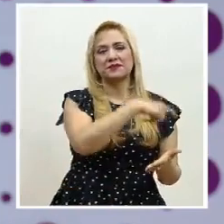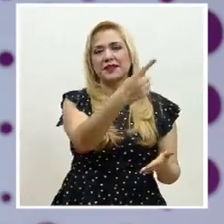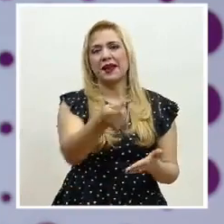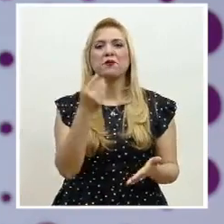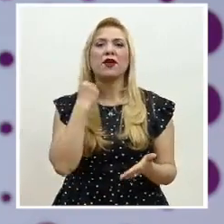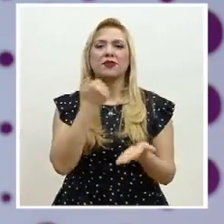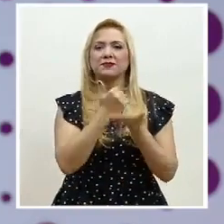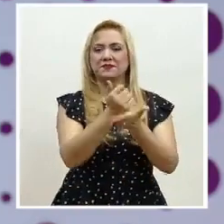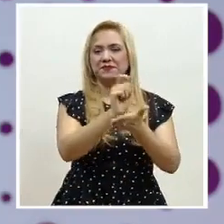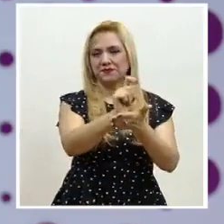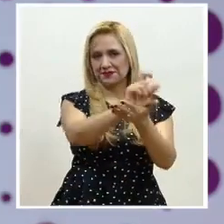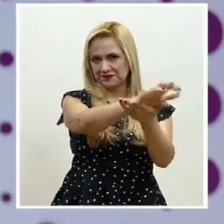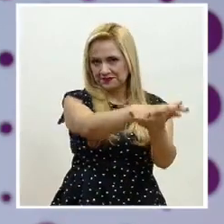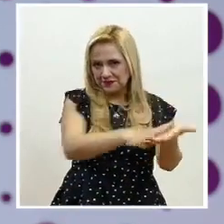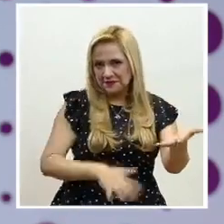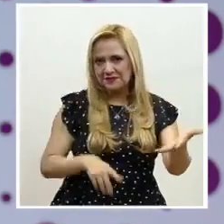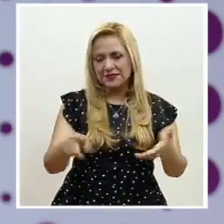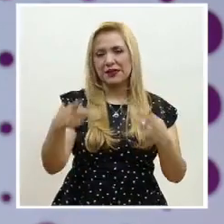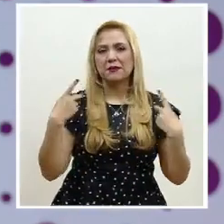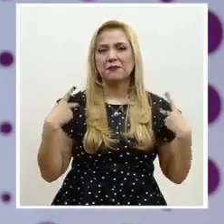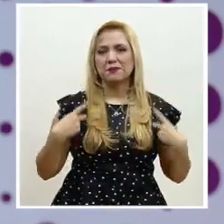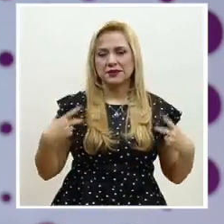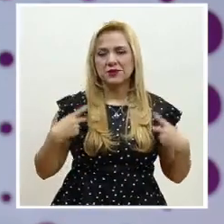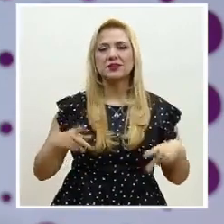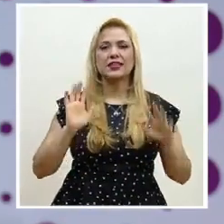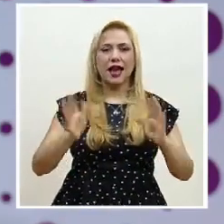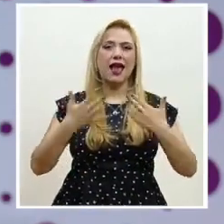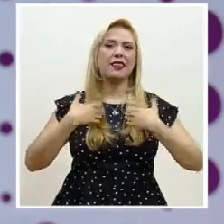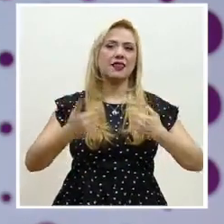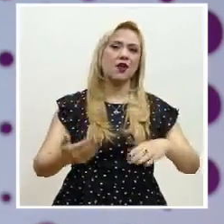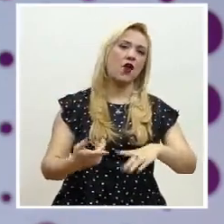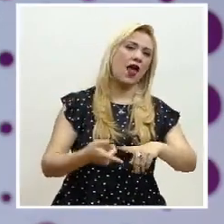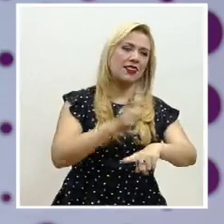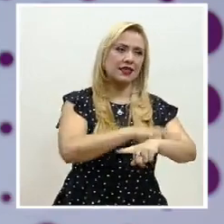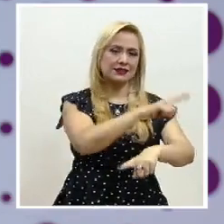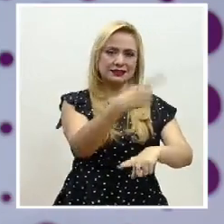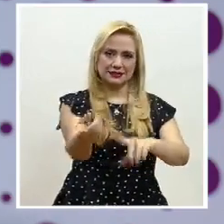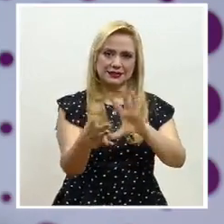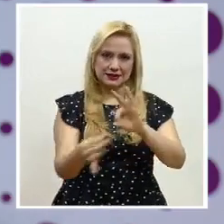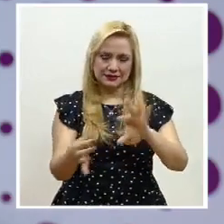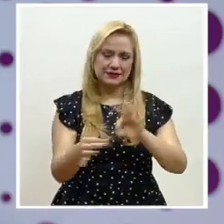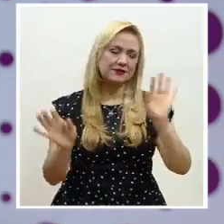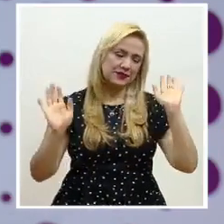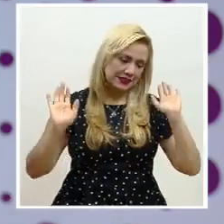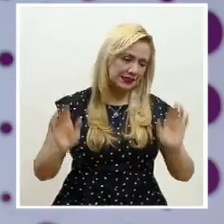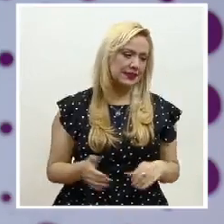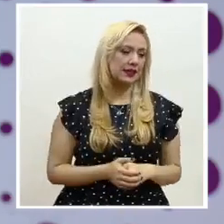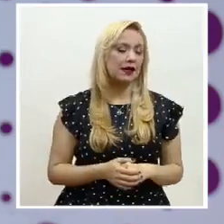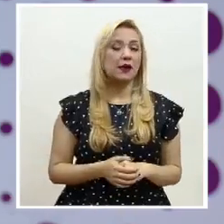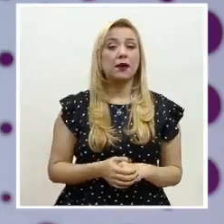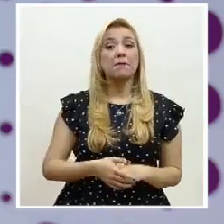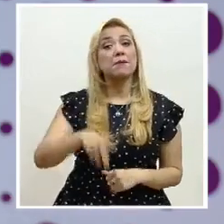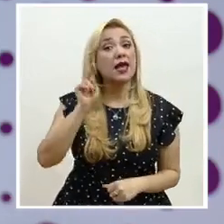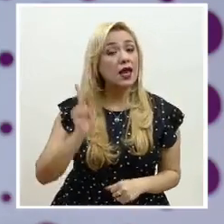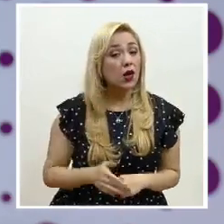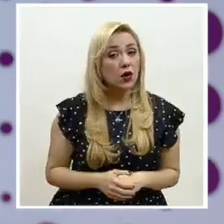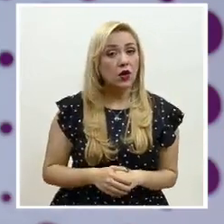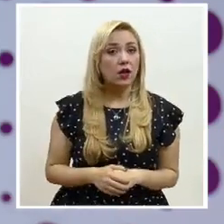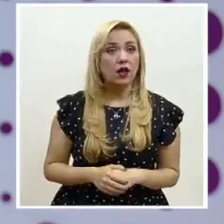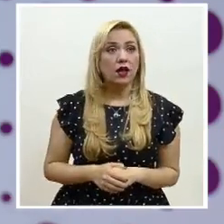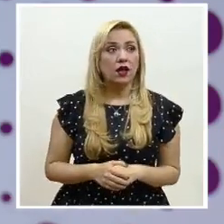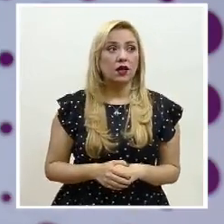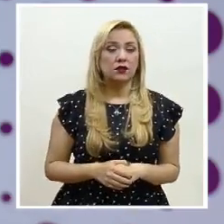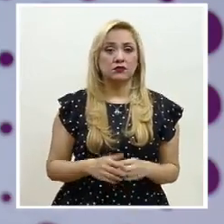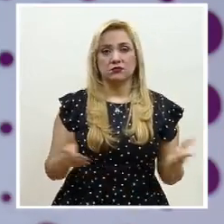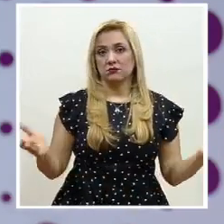abogado o un abogado y que esa persona comprenderá la sentencia con ese mismo lenguaje barroco. Pero como te comentaba hace ratito, pues